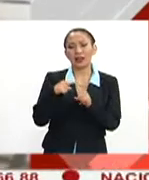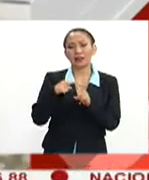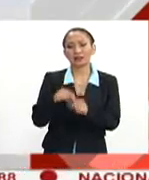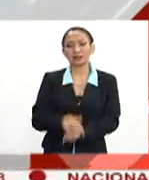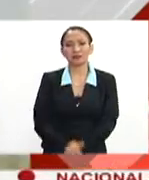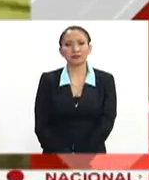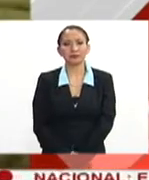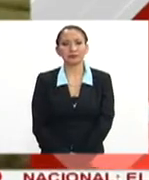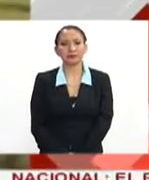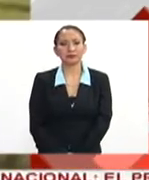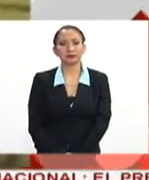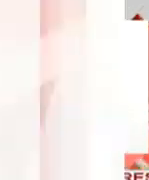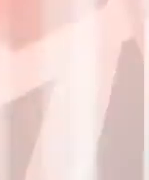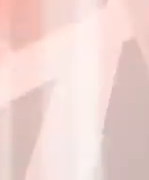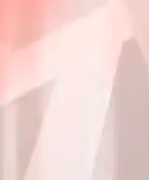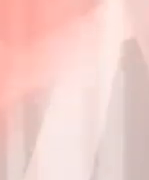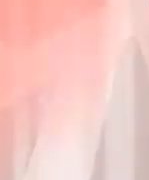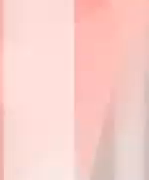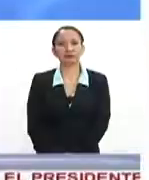eclesiásticas.